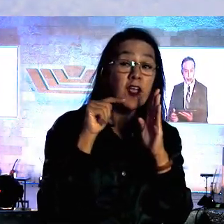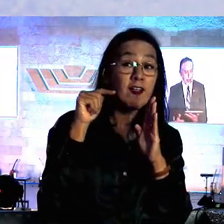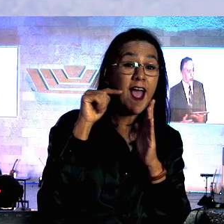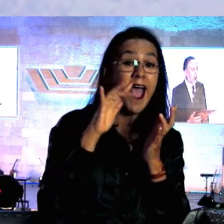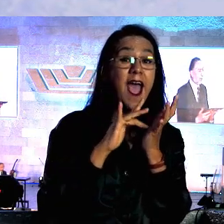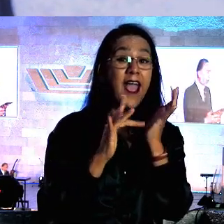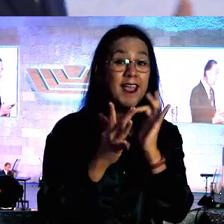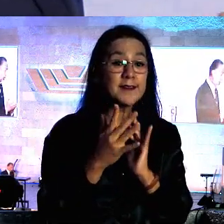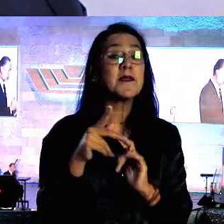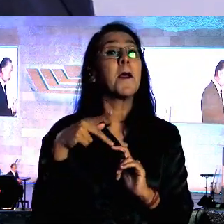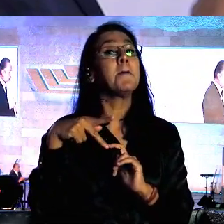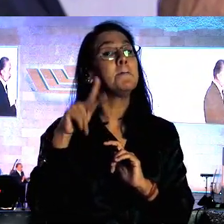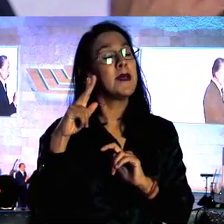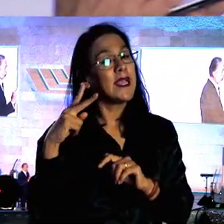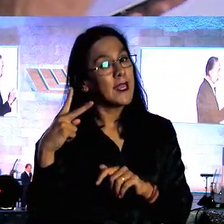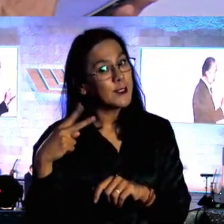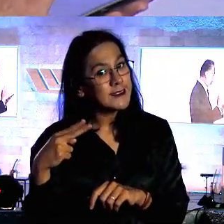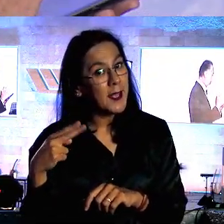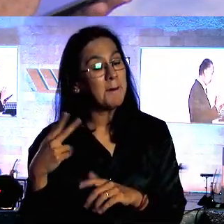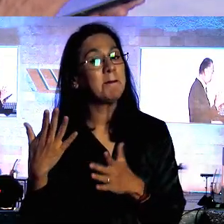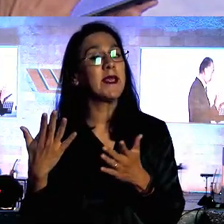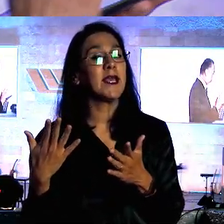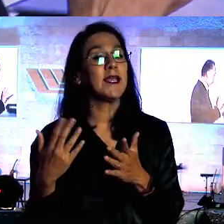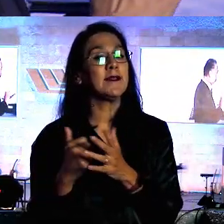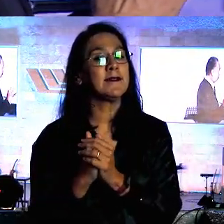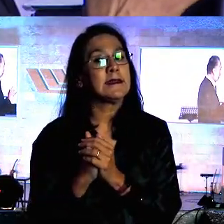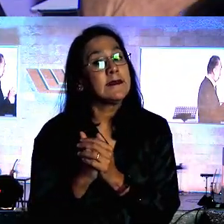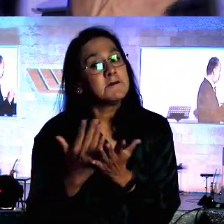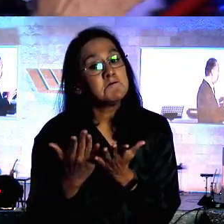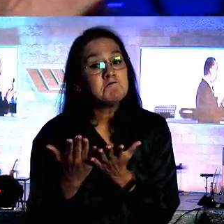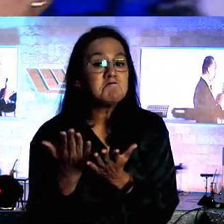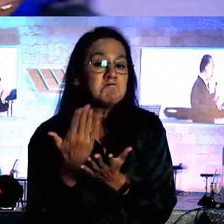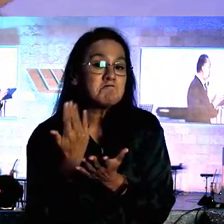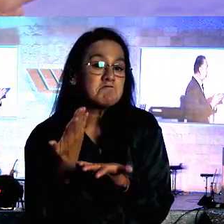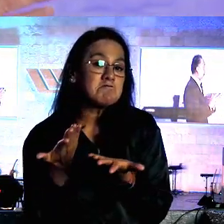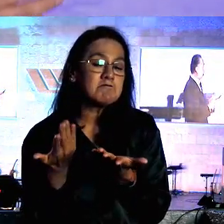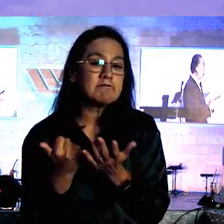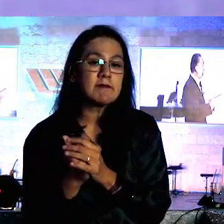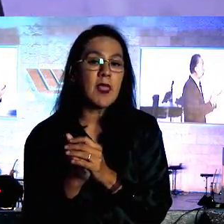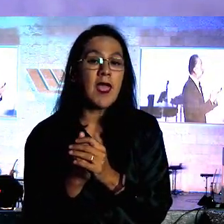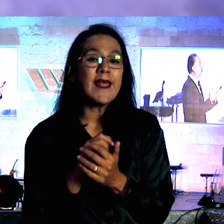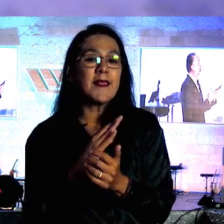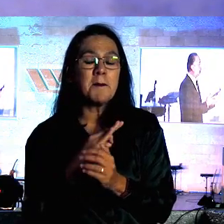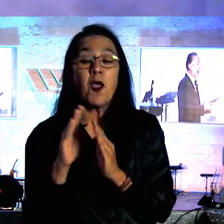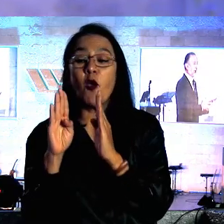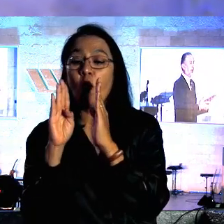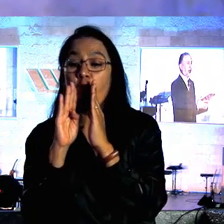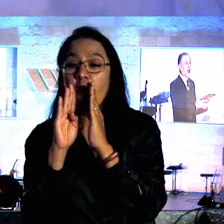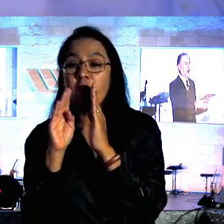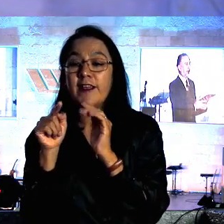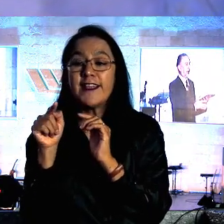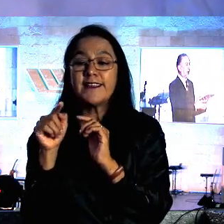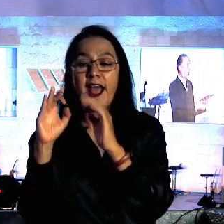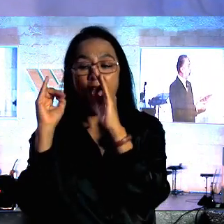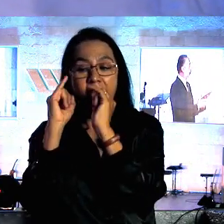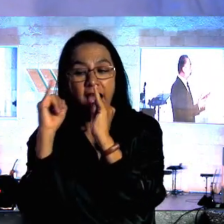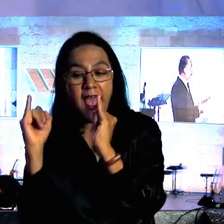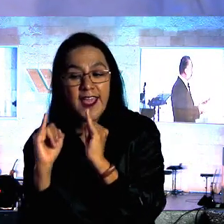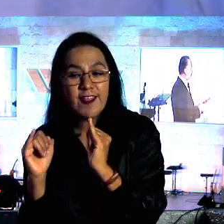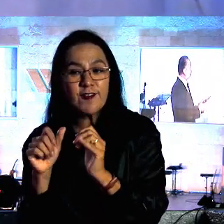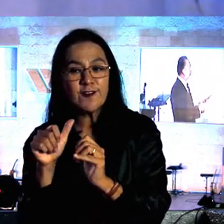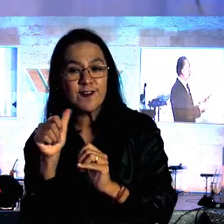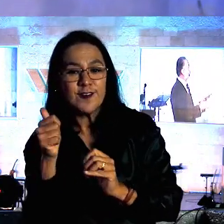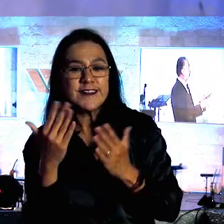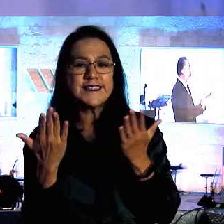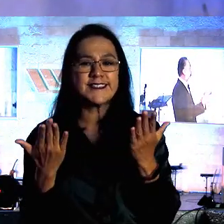pero también por si hay algo pues también voy a confesar a los otros